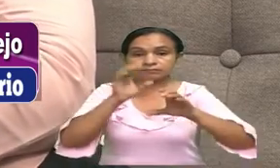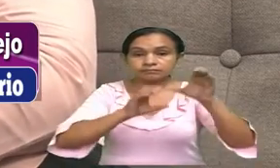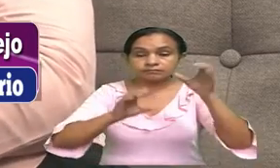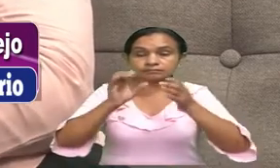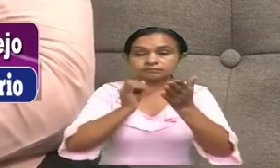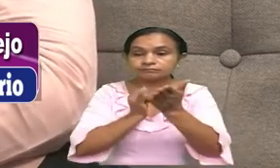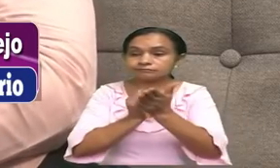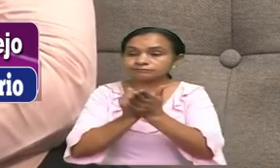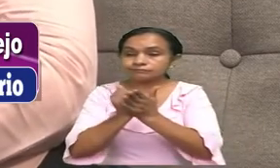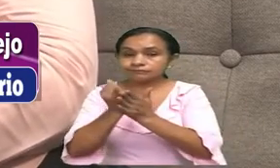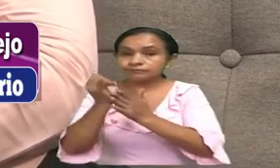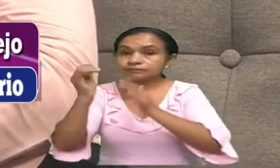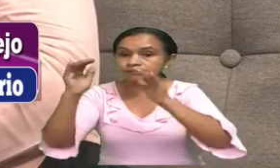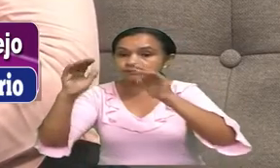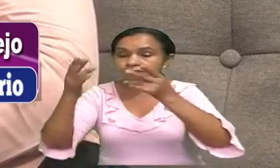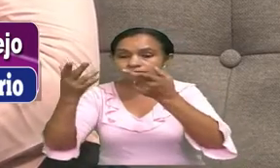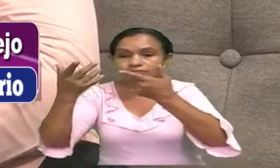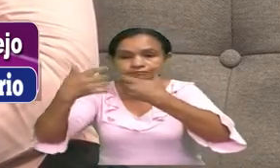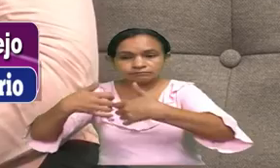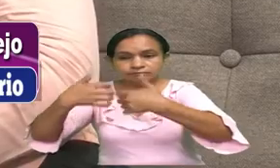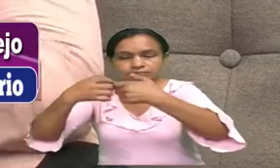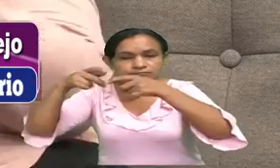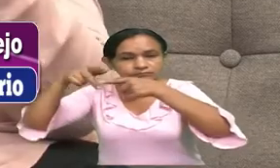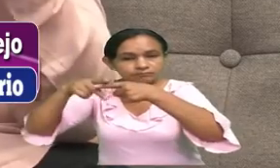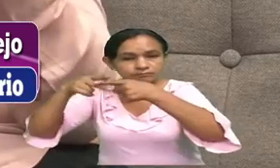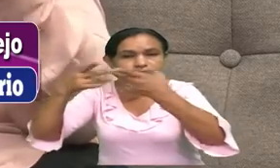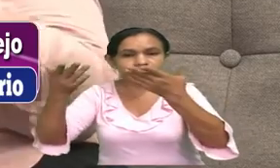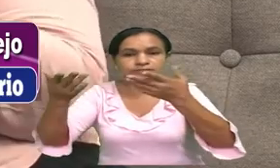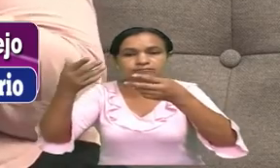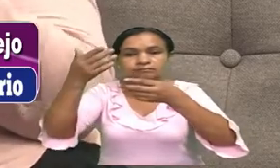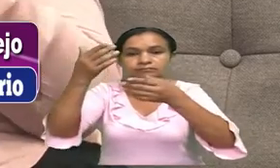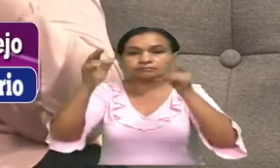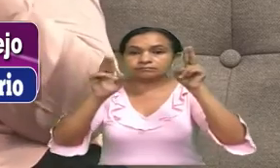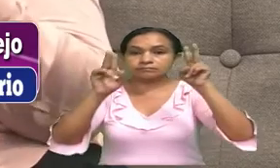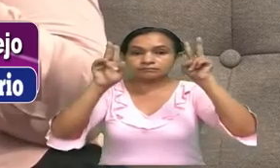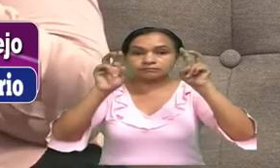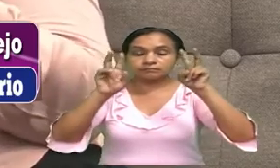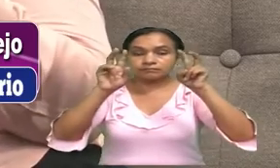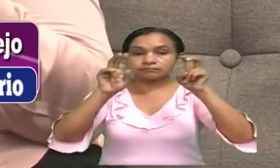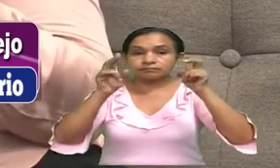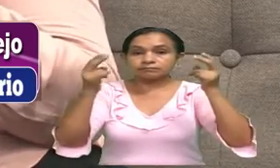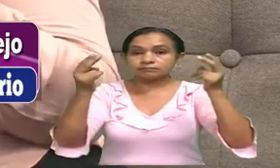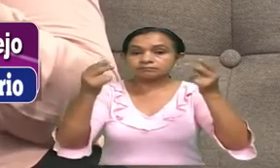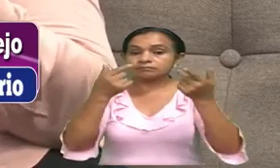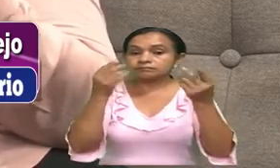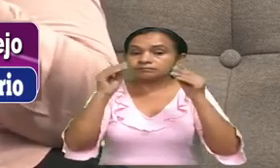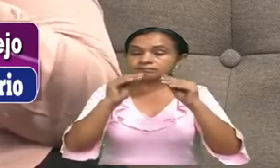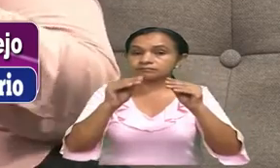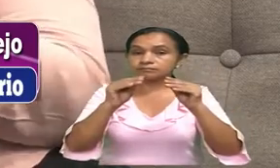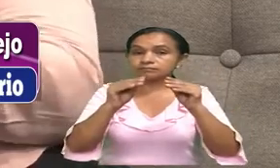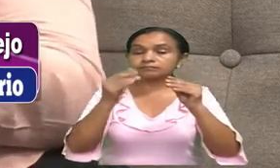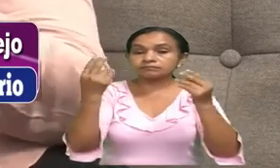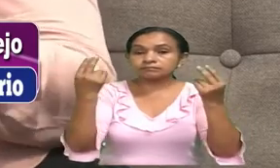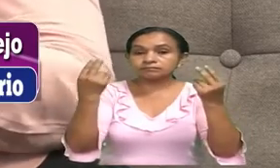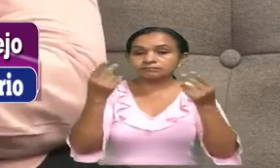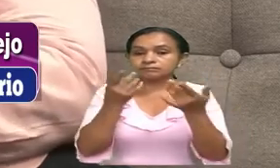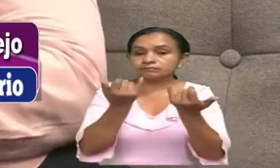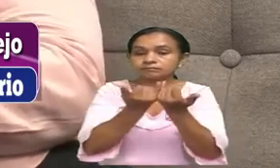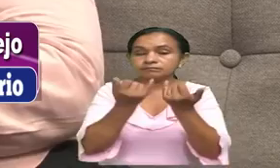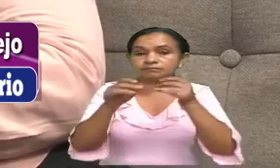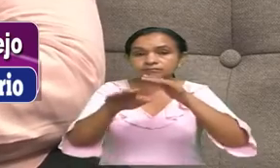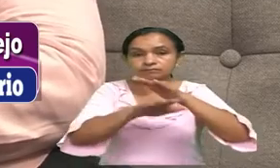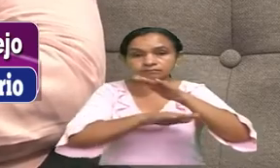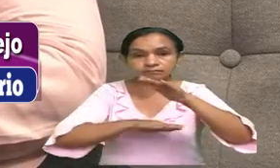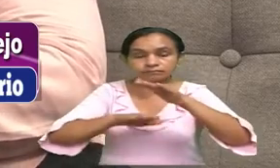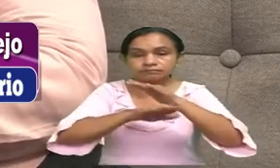e ingeniería, y el tema de formar la formación de doctores en área básica